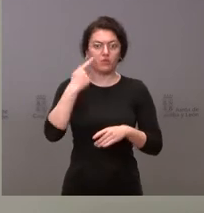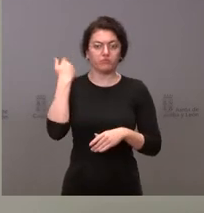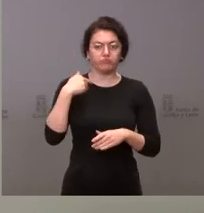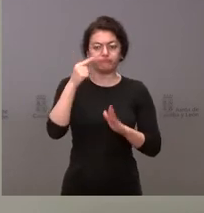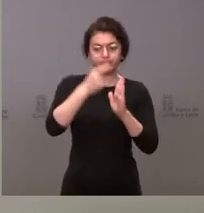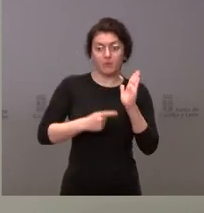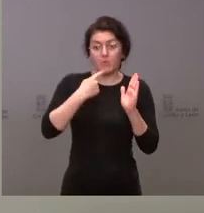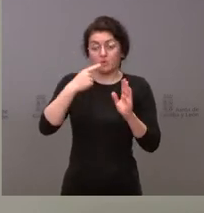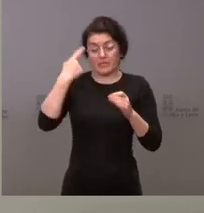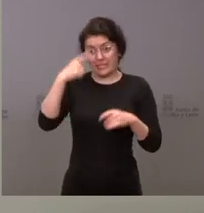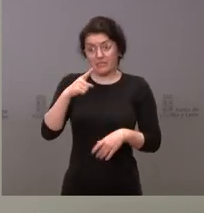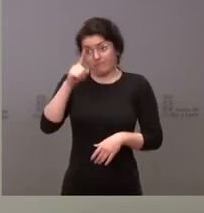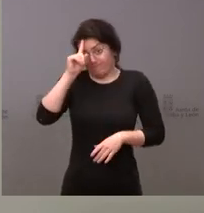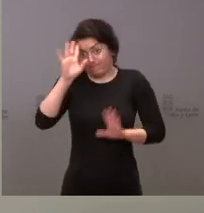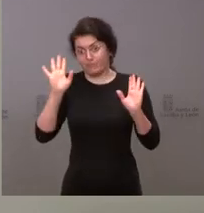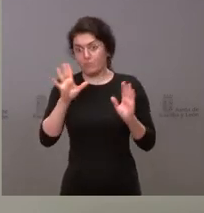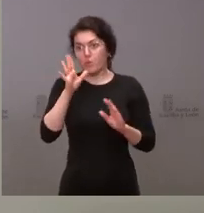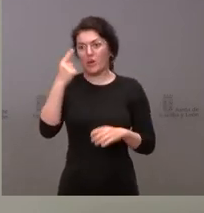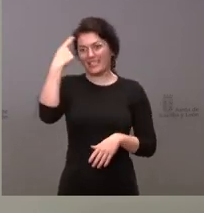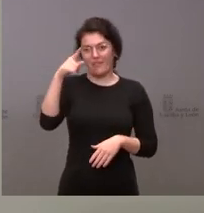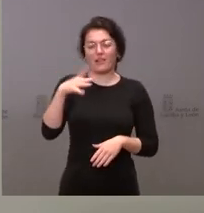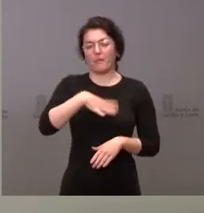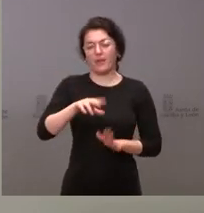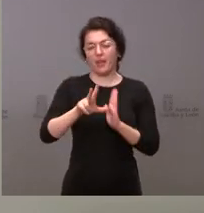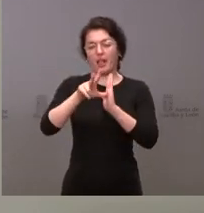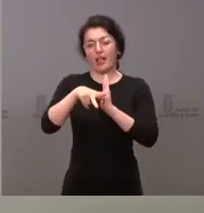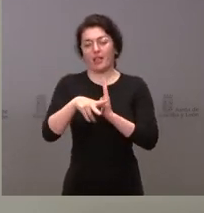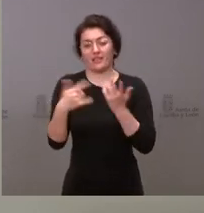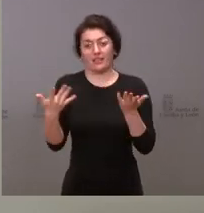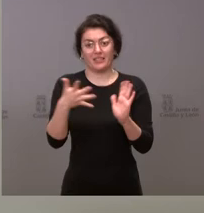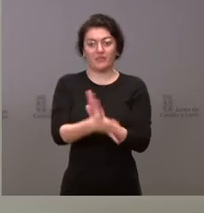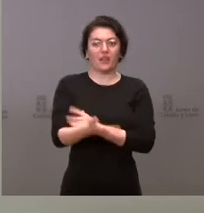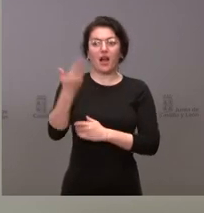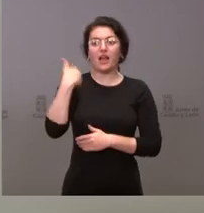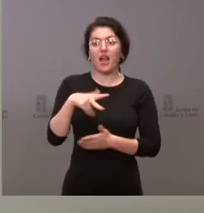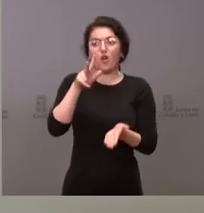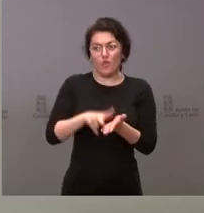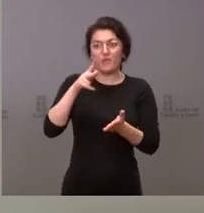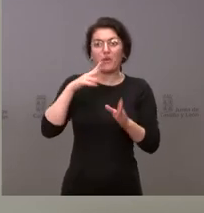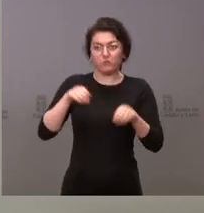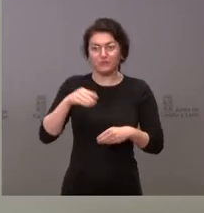algunas de ellas se producen en los últimos días y por tanto no les puedo decir quiénes son los que han confirmado